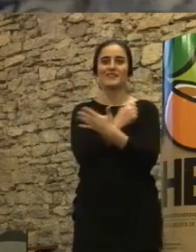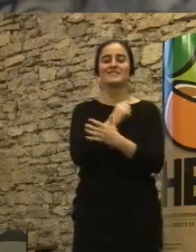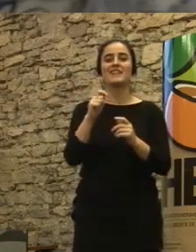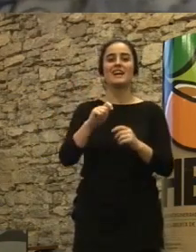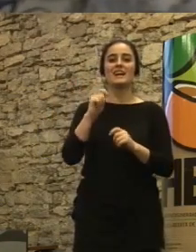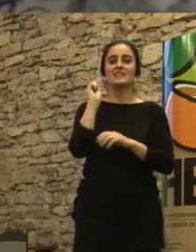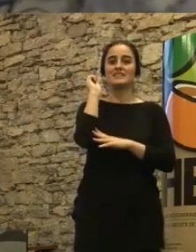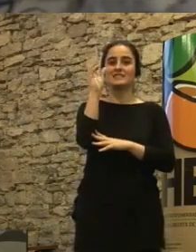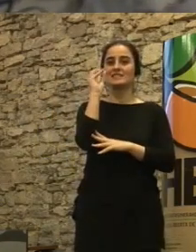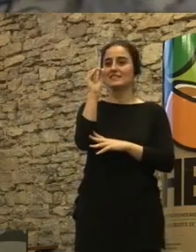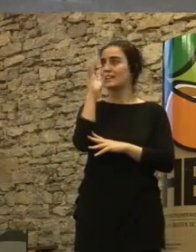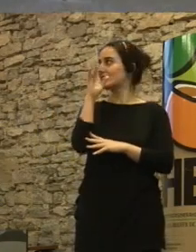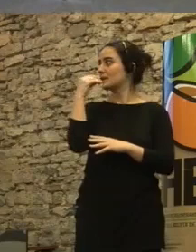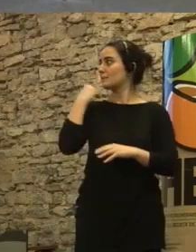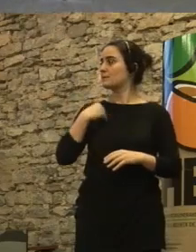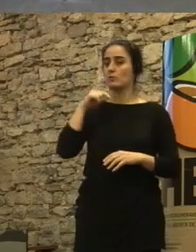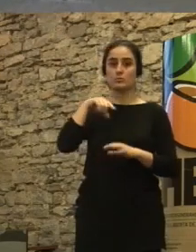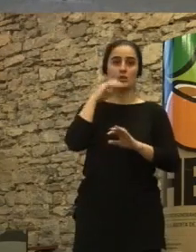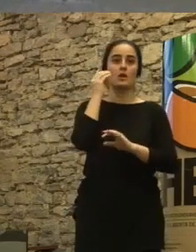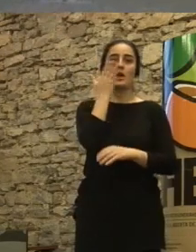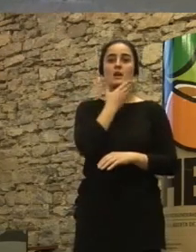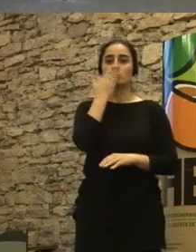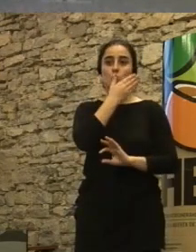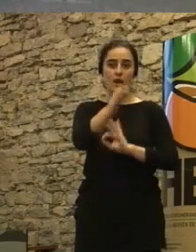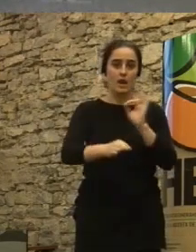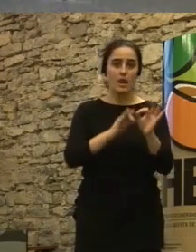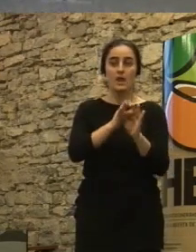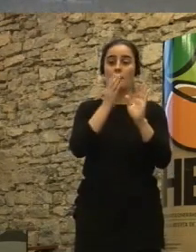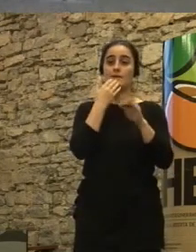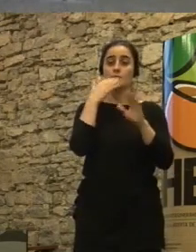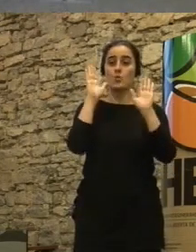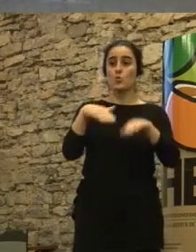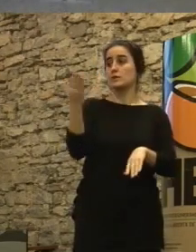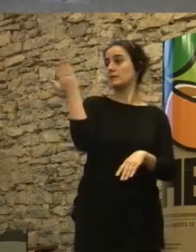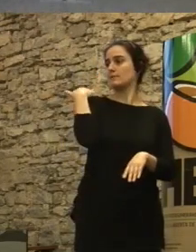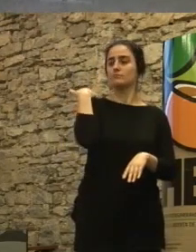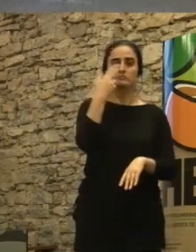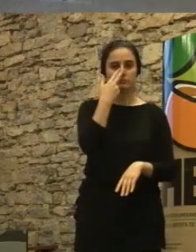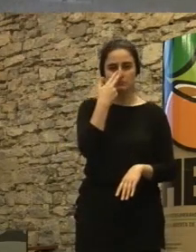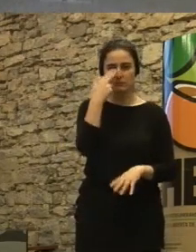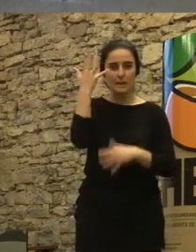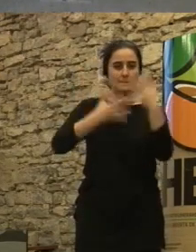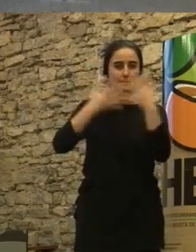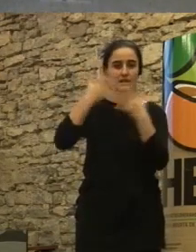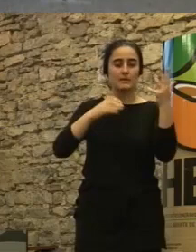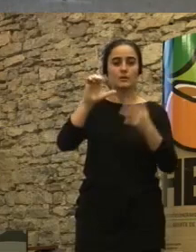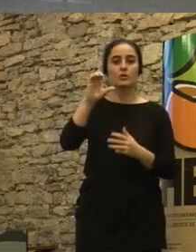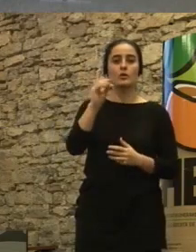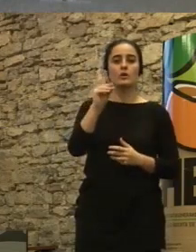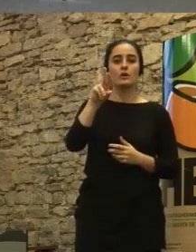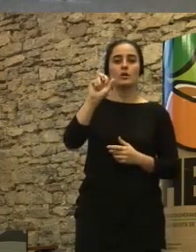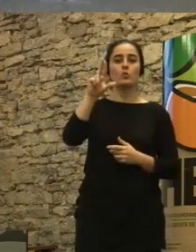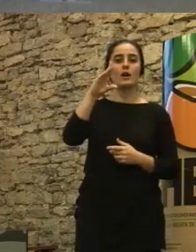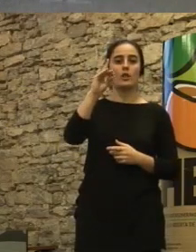habido, bueno, programadas por la propia Escuela de la Ciudadanía, por ejemplo, la última, súper interesante, del matemático Eduardo Sáez de